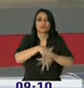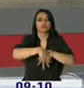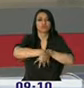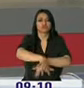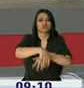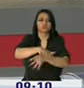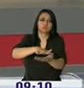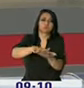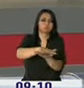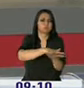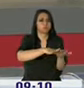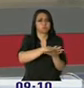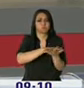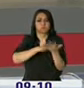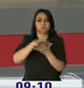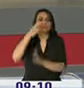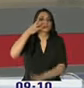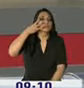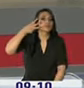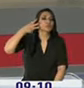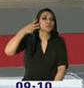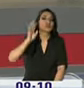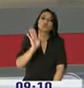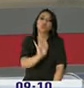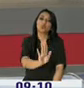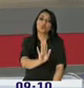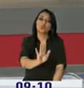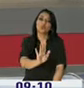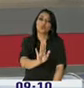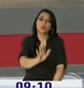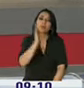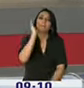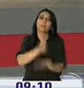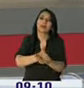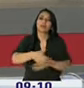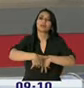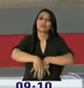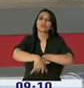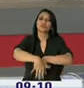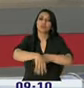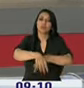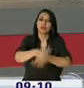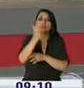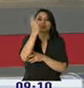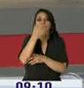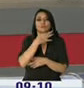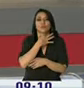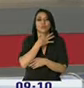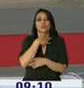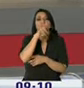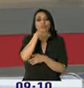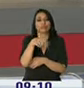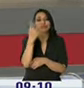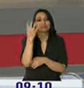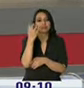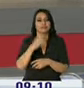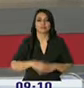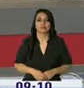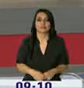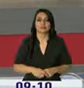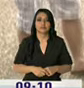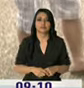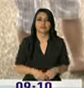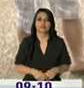de protesta realizados allá en el Puyo durante el paro nacional del 13 de agosto del 2015.